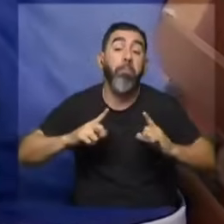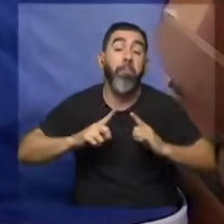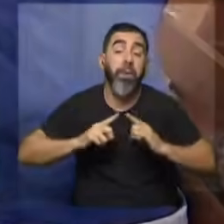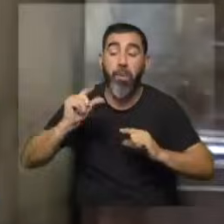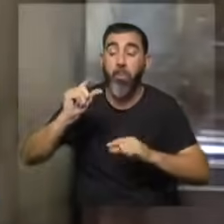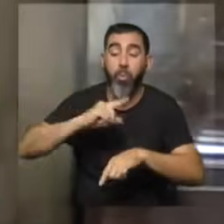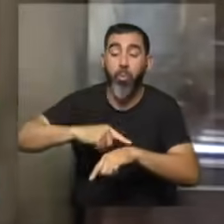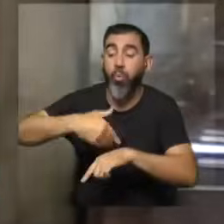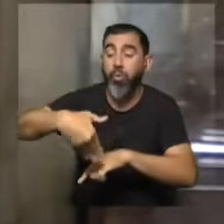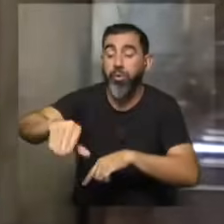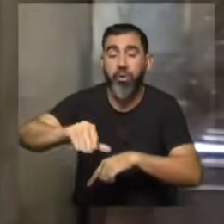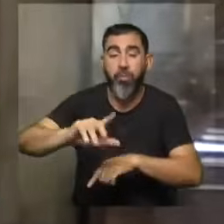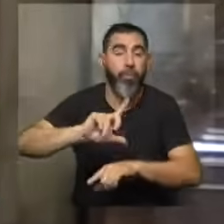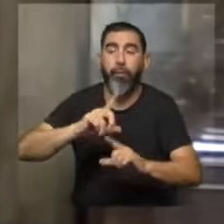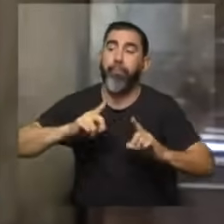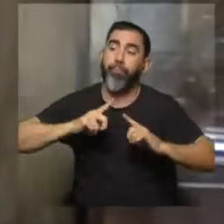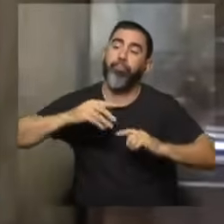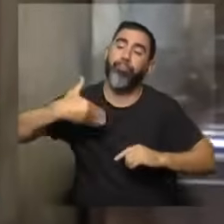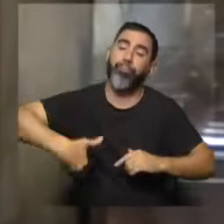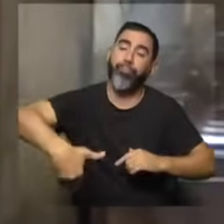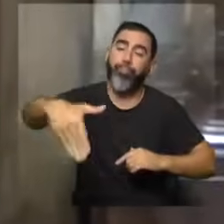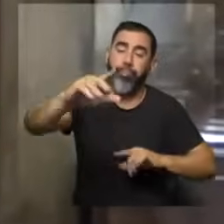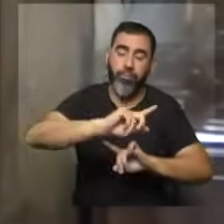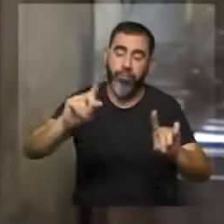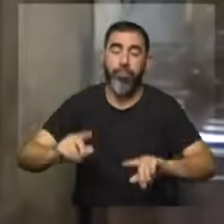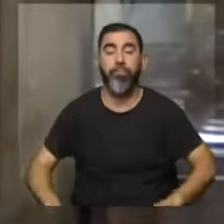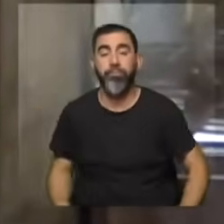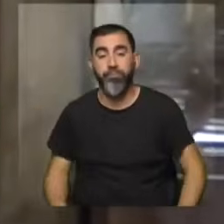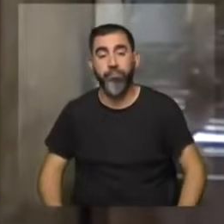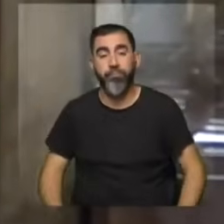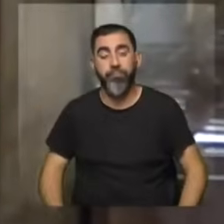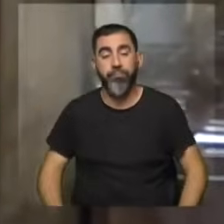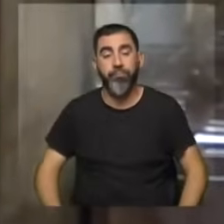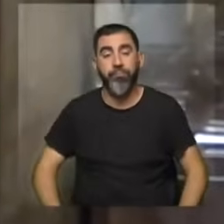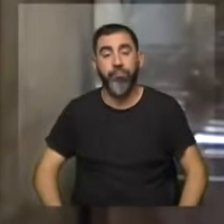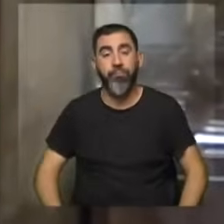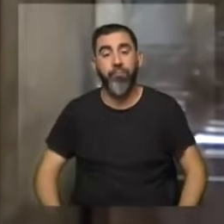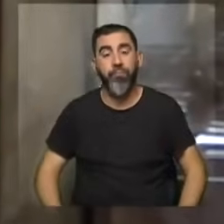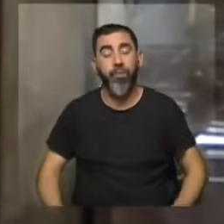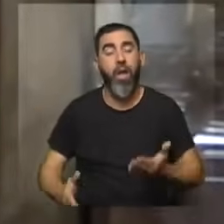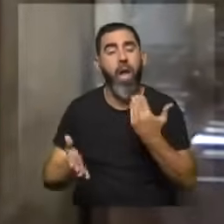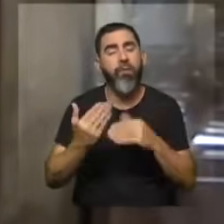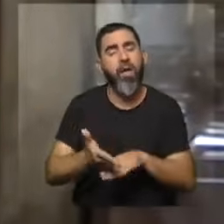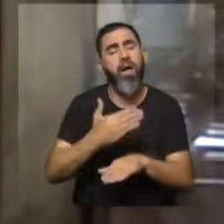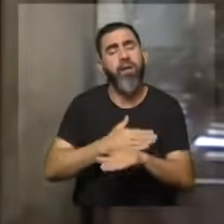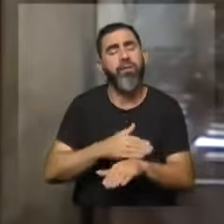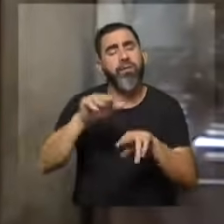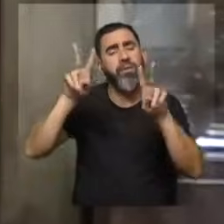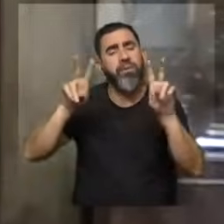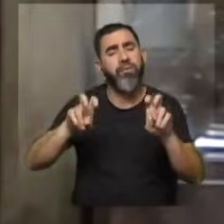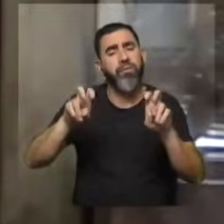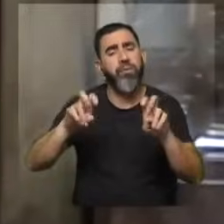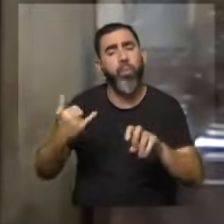la a la brevedad y que no pase tanto tiempo como para para seguir esperando Y por último brevemente Bruno hablábamos antes de salir al aire